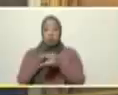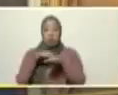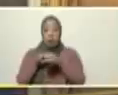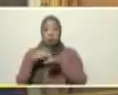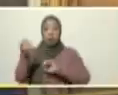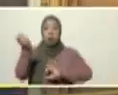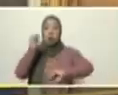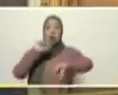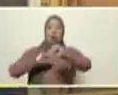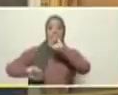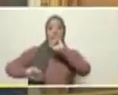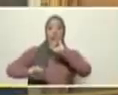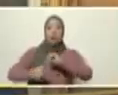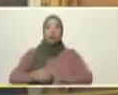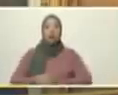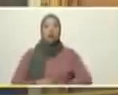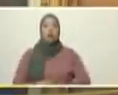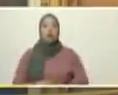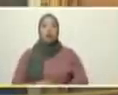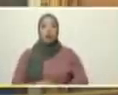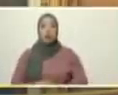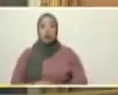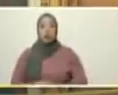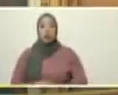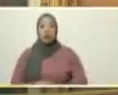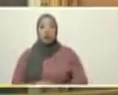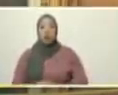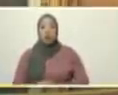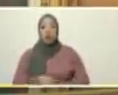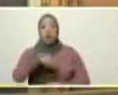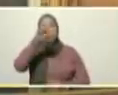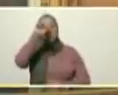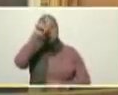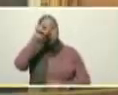Defensa. Y bueno, todos los días